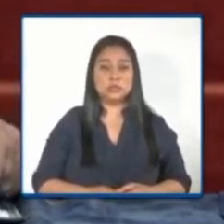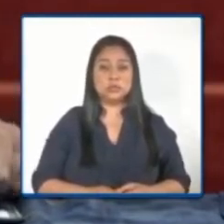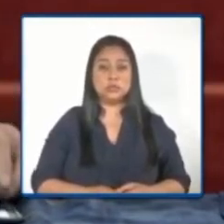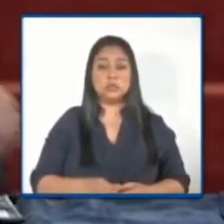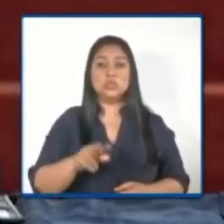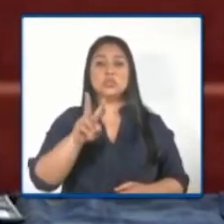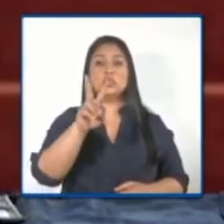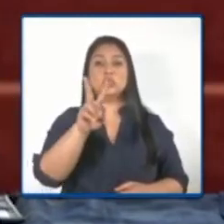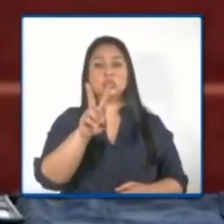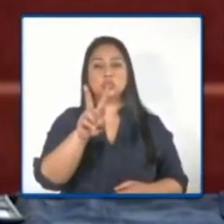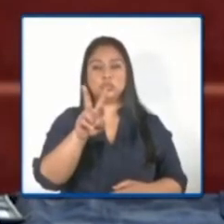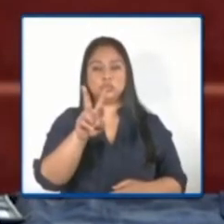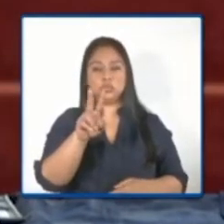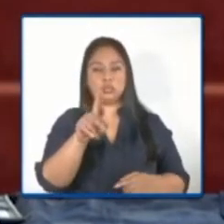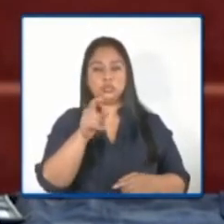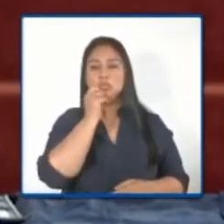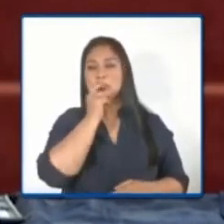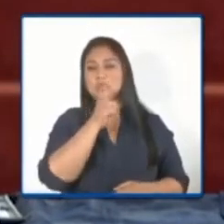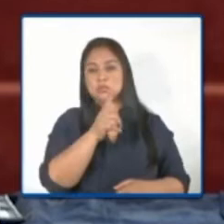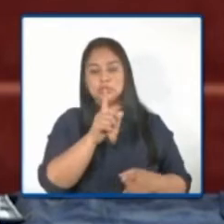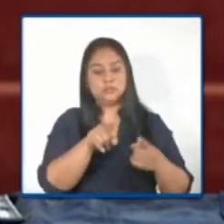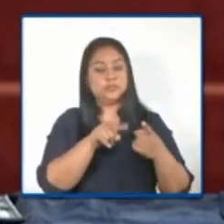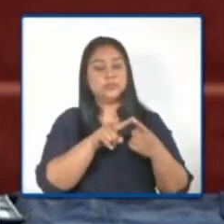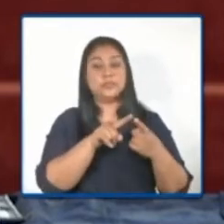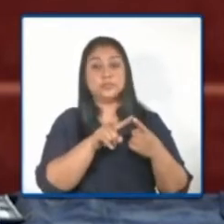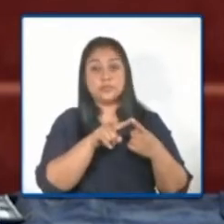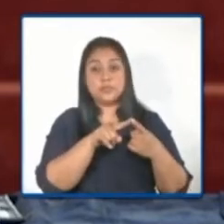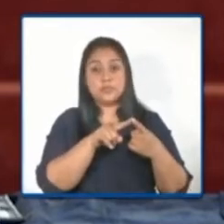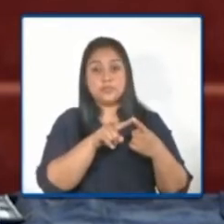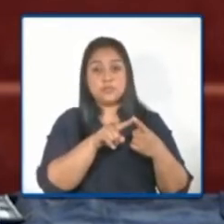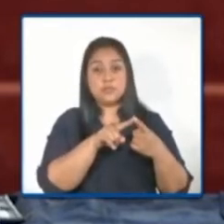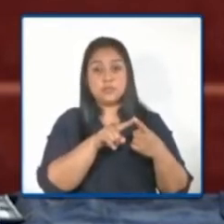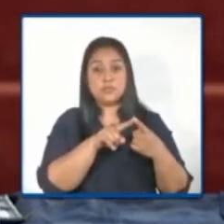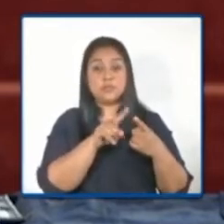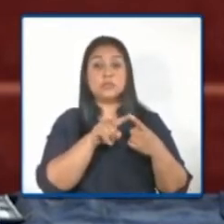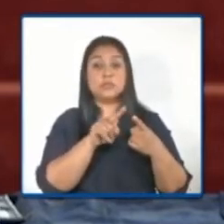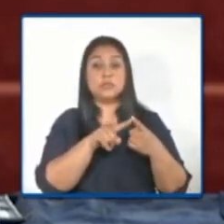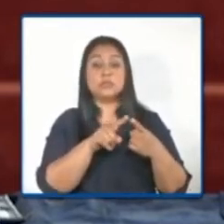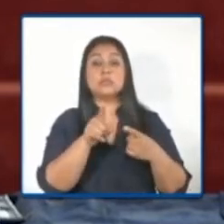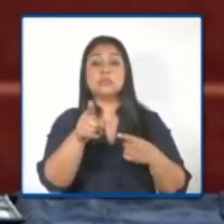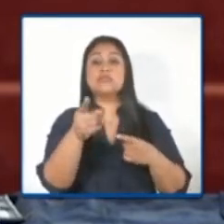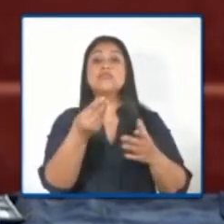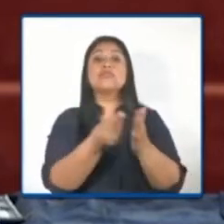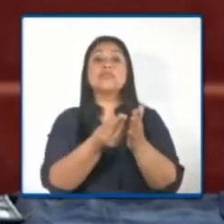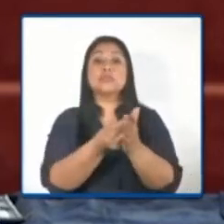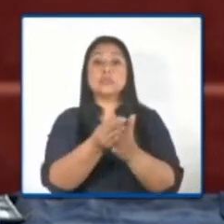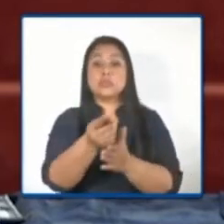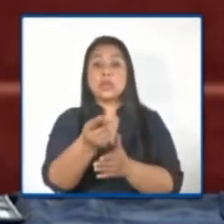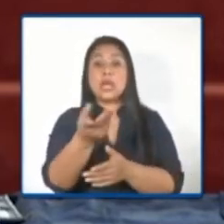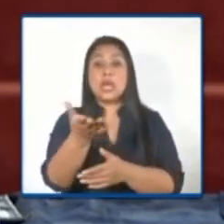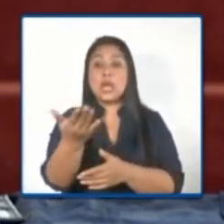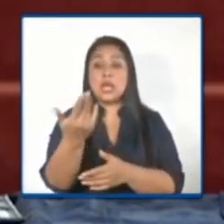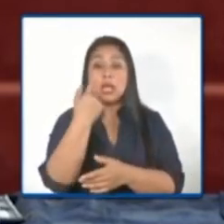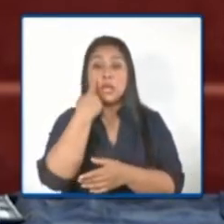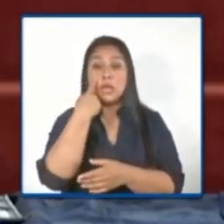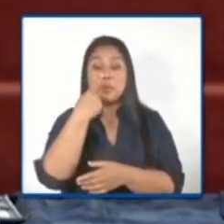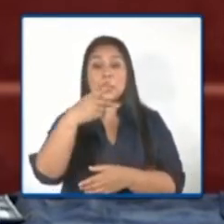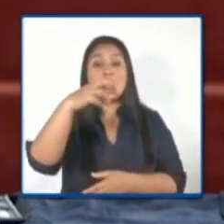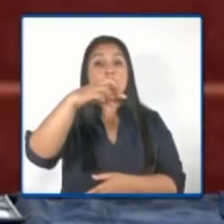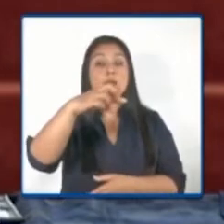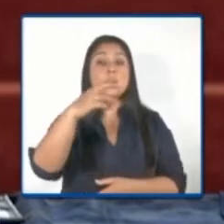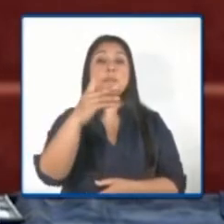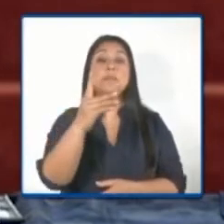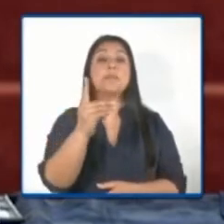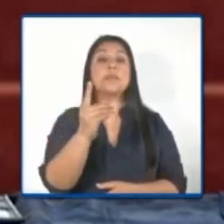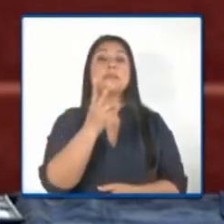dos acciones. La primera de ellas es, se le pidió al señor Procurador General de la Nación que